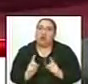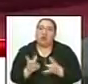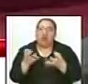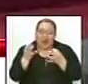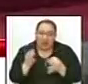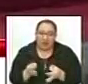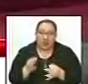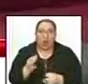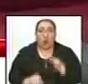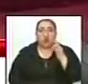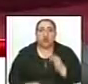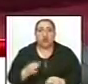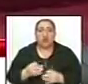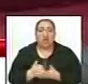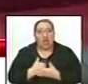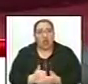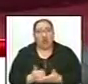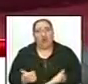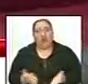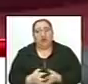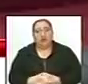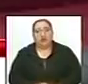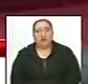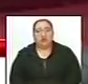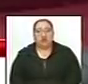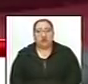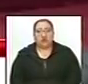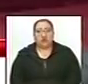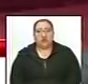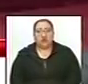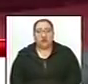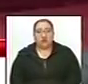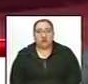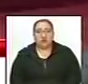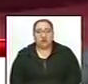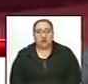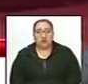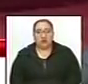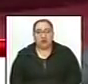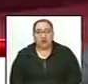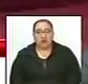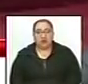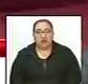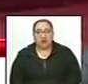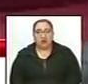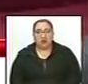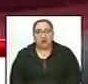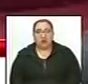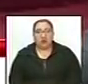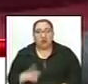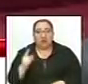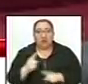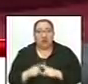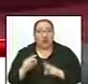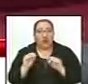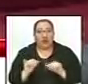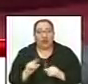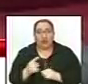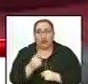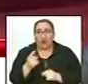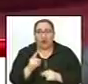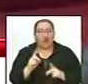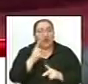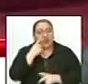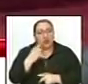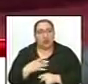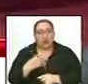hacer una verdadera justicia frente a una investigación o a un informe final. Pero no solamente queda ahí, presidente. El